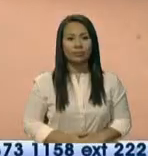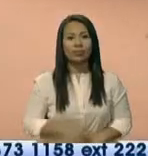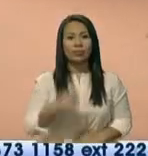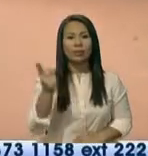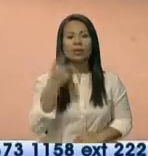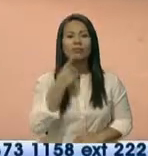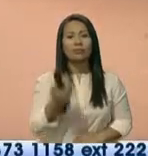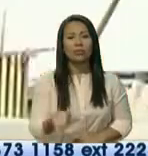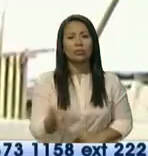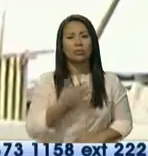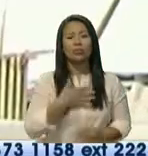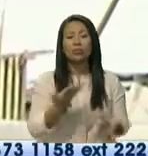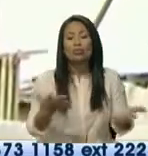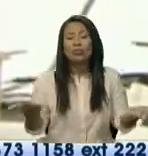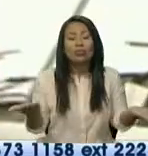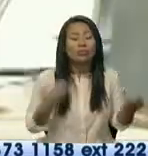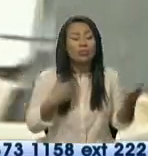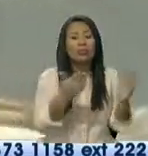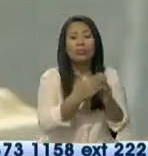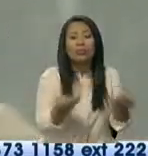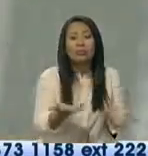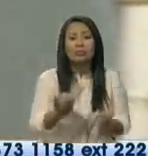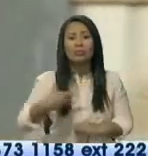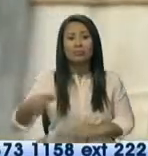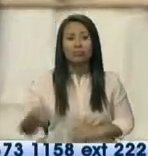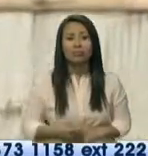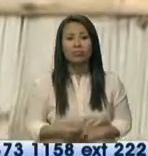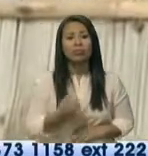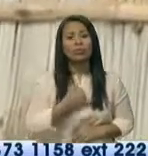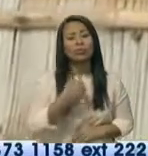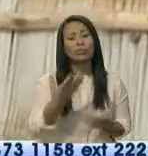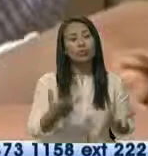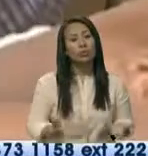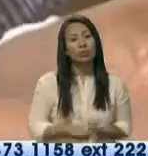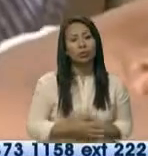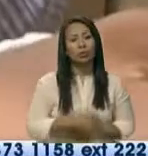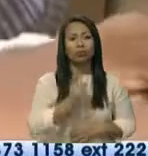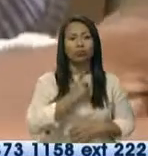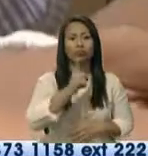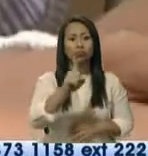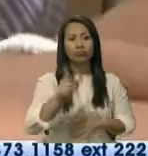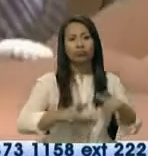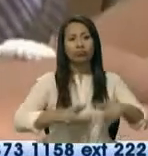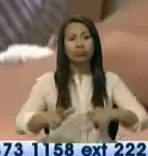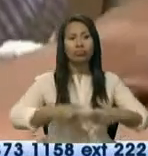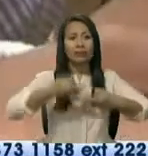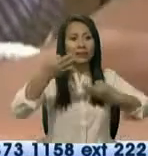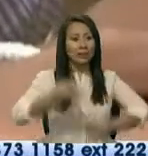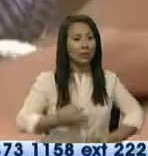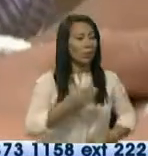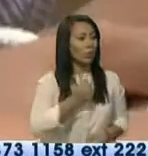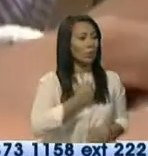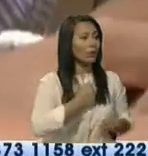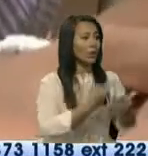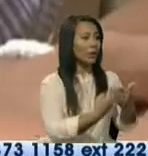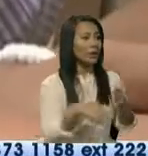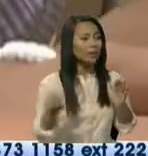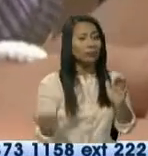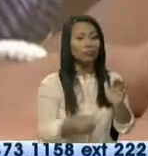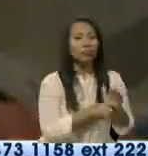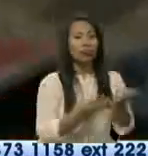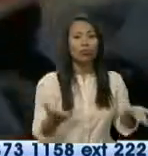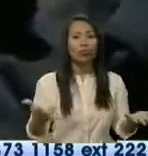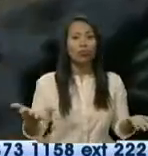Seguro te digo que yo no tengo dónde irme. Lo único que yo quiero es tener un lugar seguro para mis hijas. Mayra se hunde en